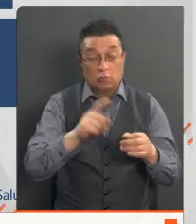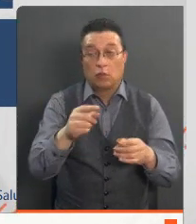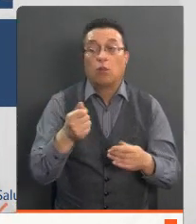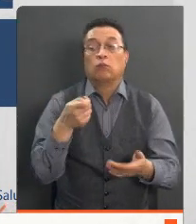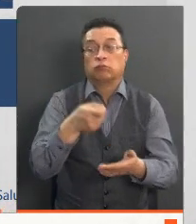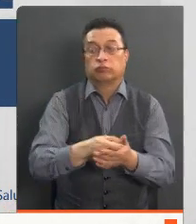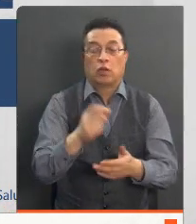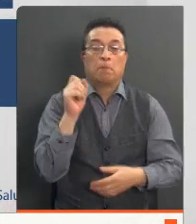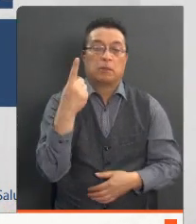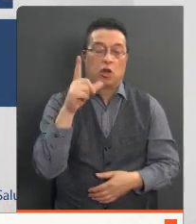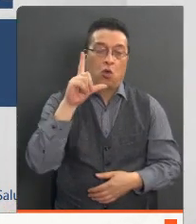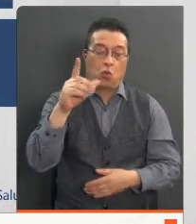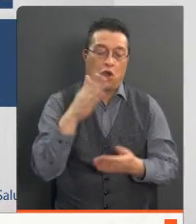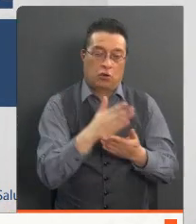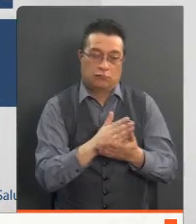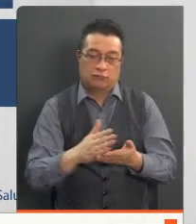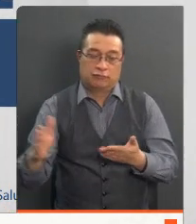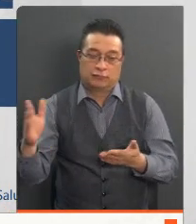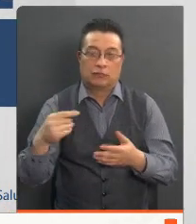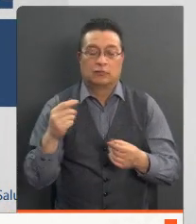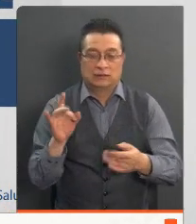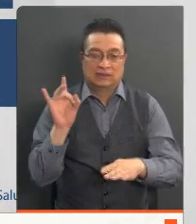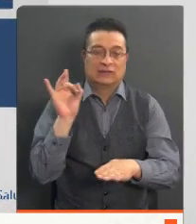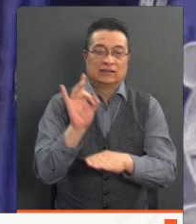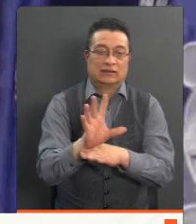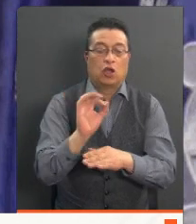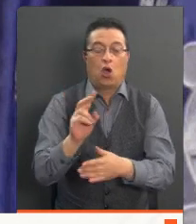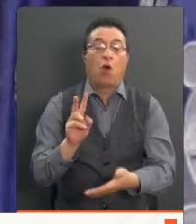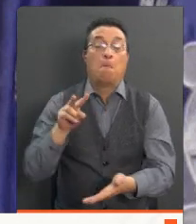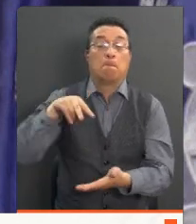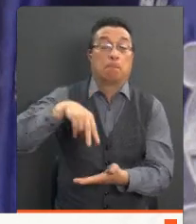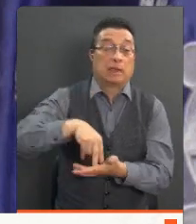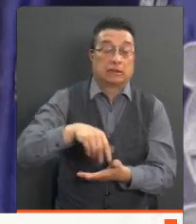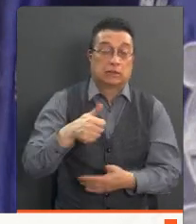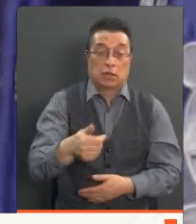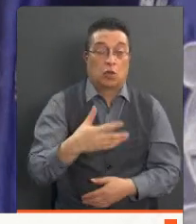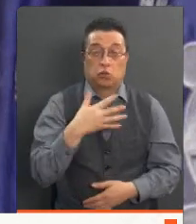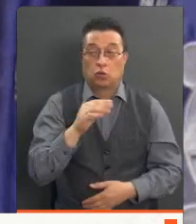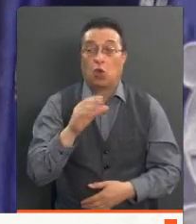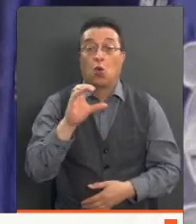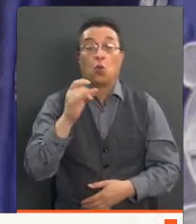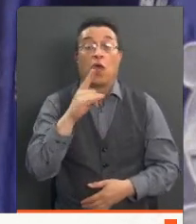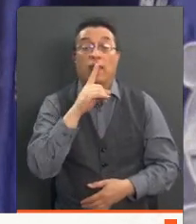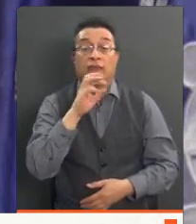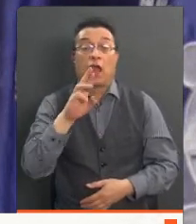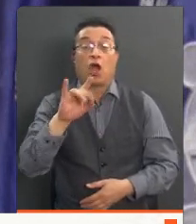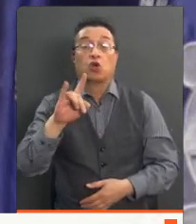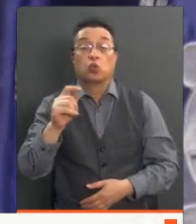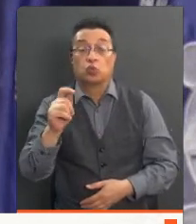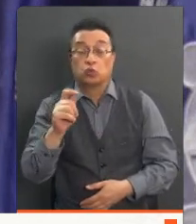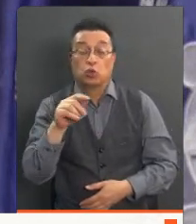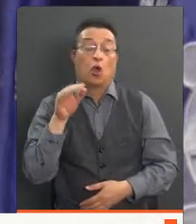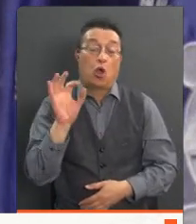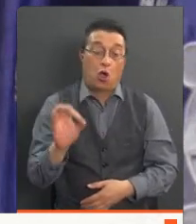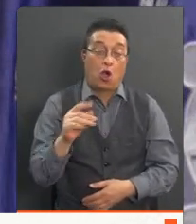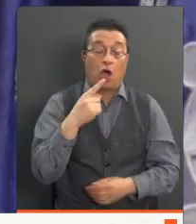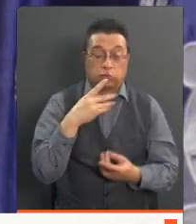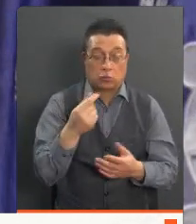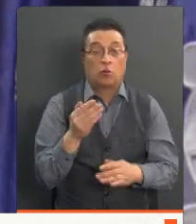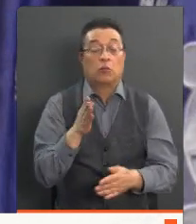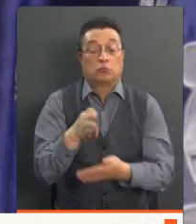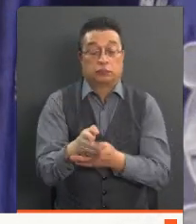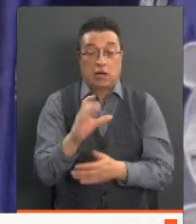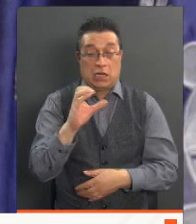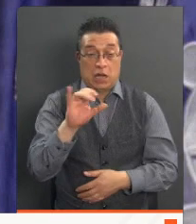del 1 de julio a través de transferencia o presencial. En cuentas RUT, aquellos que tengan, también por modalidad de cobro en